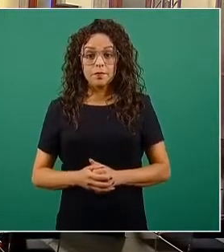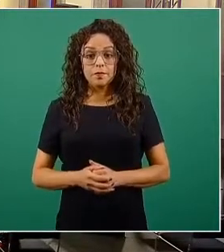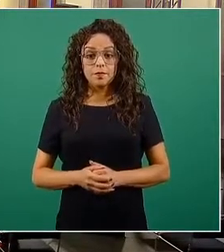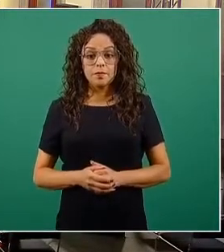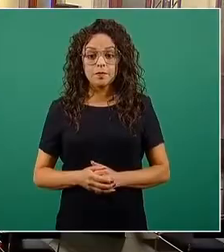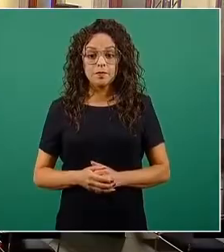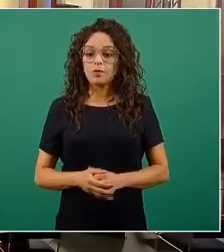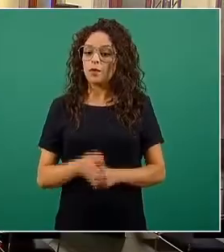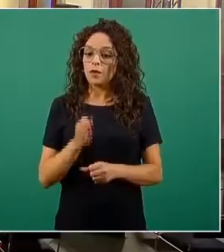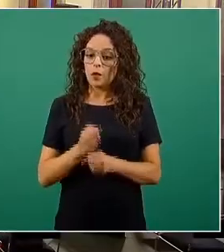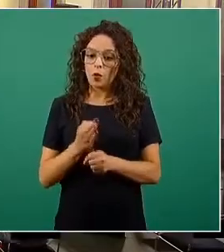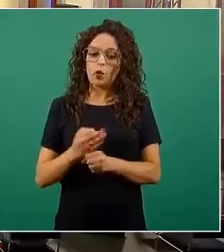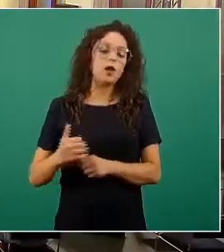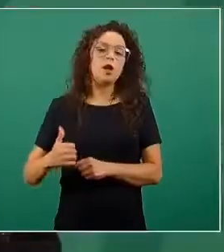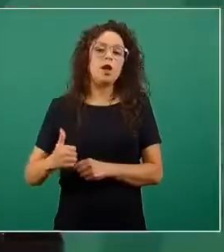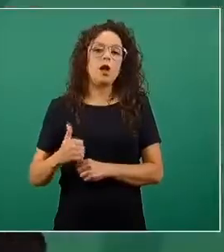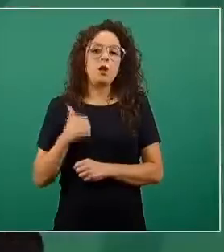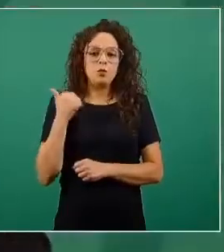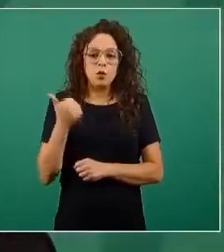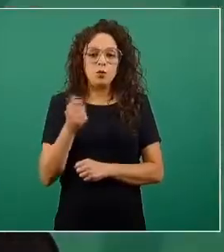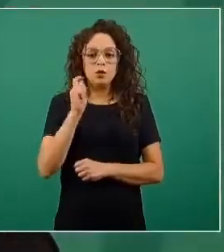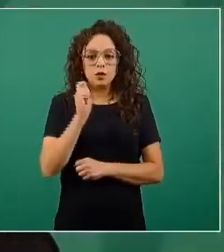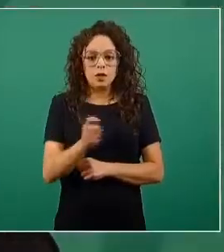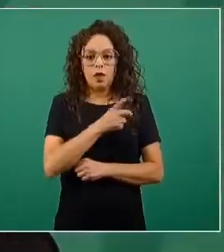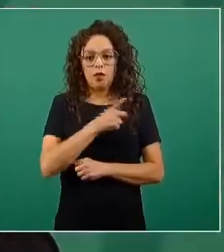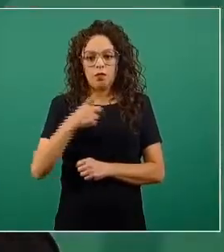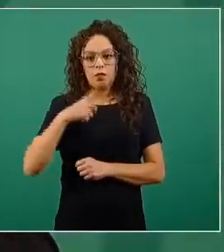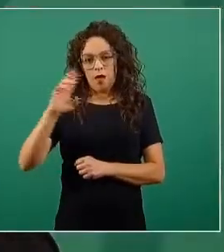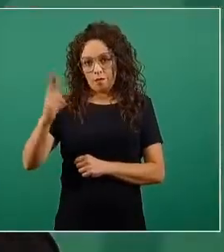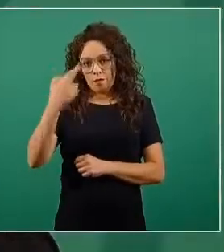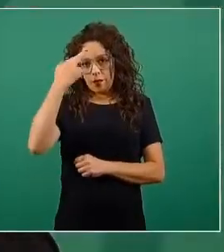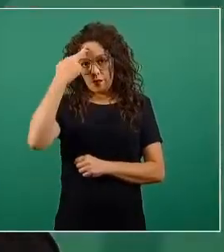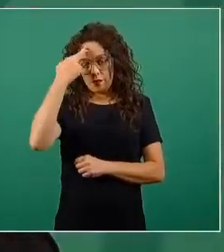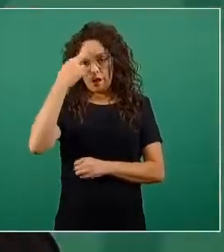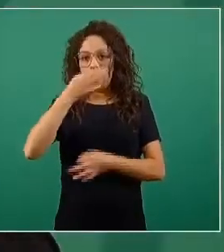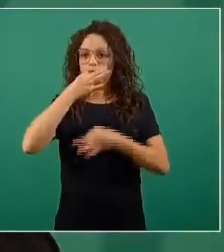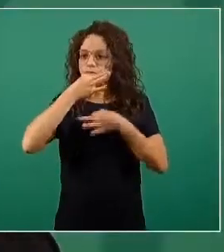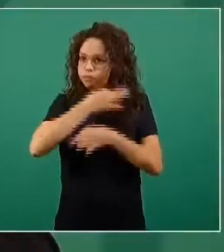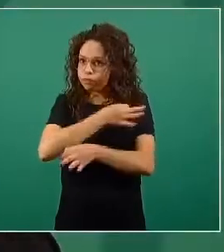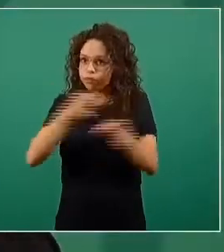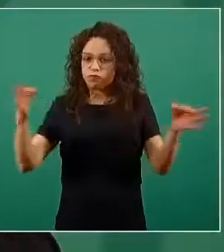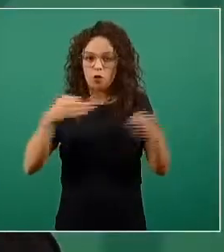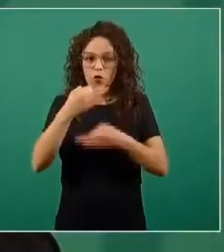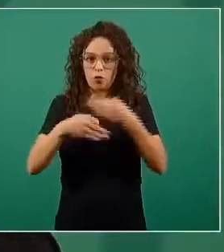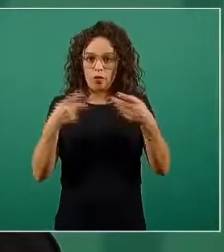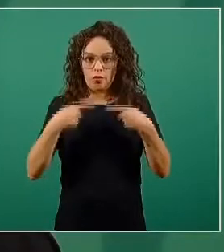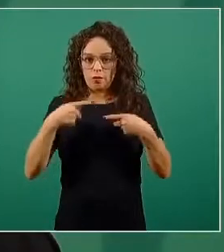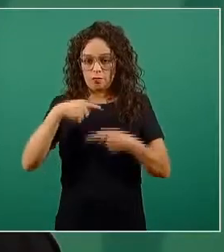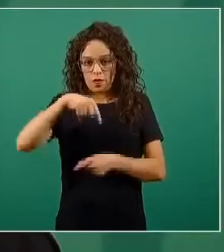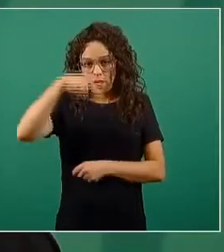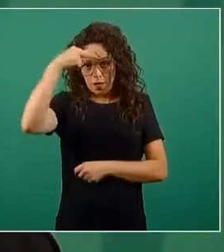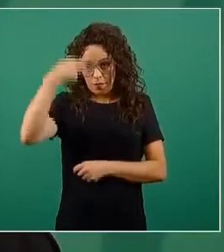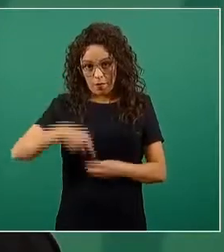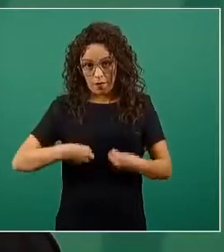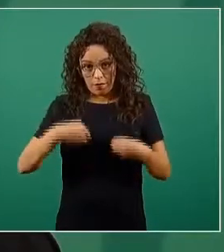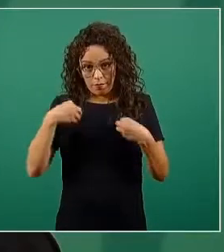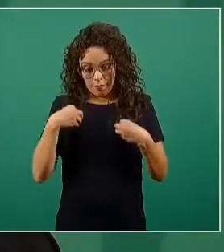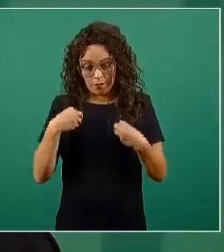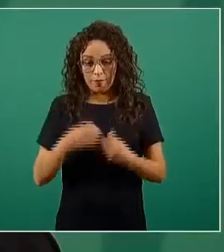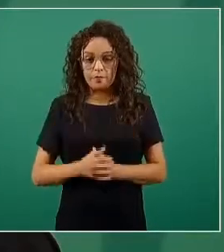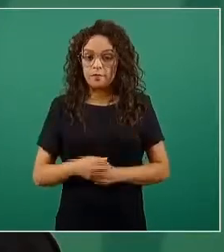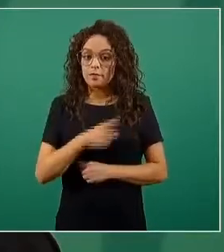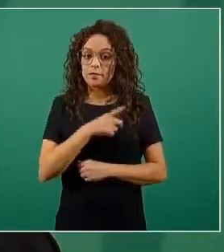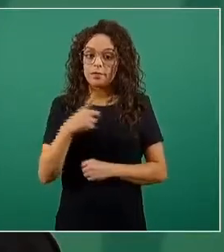Y bueno, aprovechar también, recordar como mensaje para la población mexicana, pues que debemos de cuidar